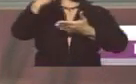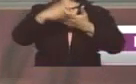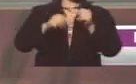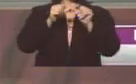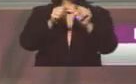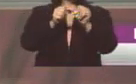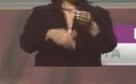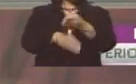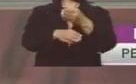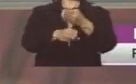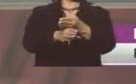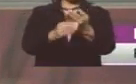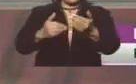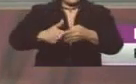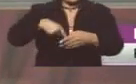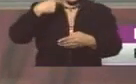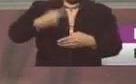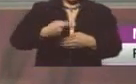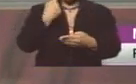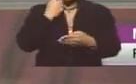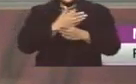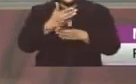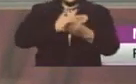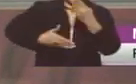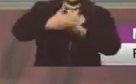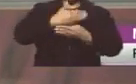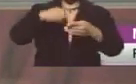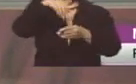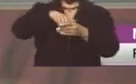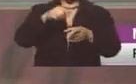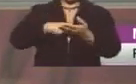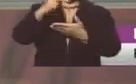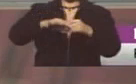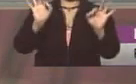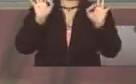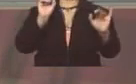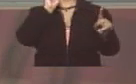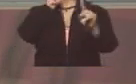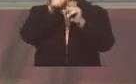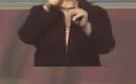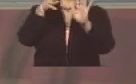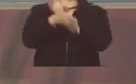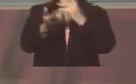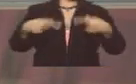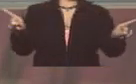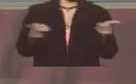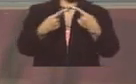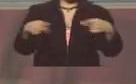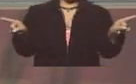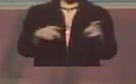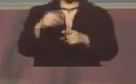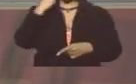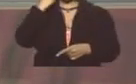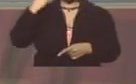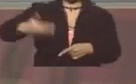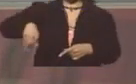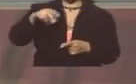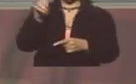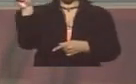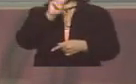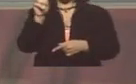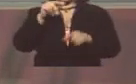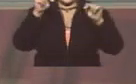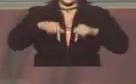te invito a que te quedes allí aún conectado con nuestra señal, porque este programa sigue, continúa, y bueno, más adelante vamos a seguir compartiendo más de